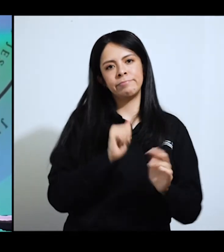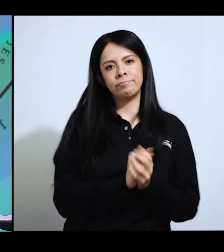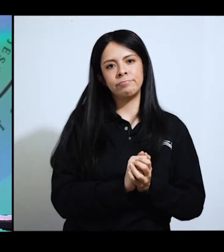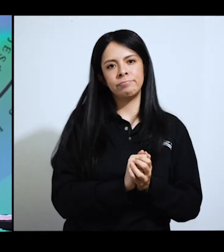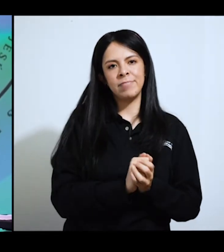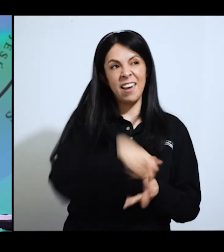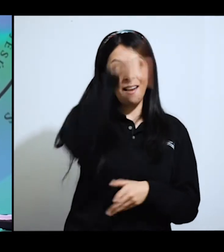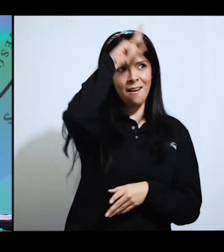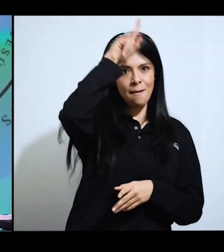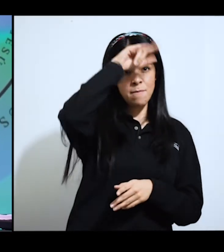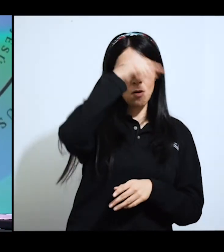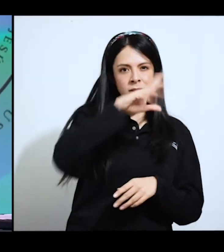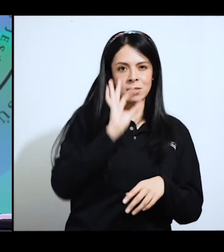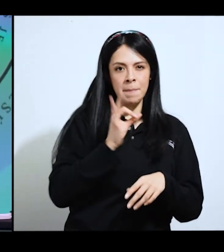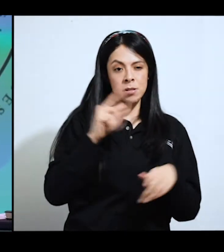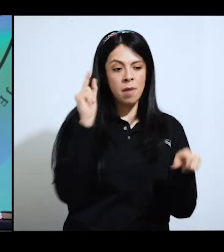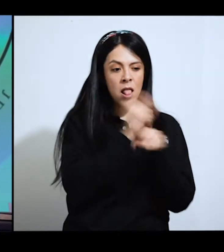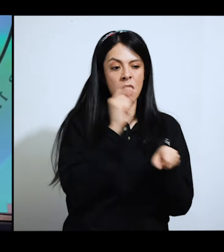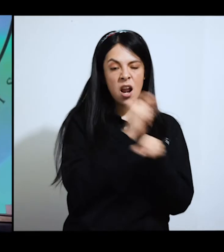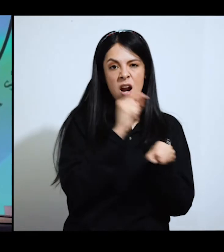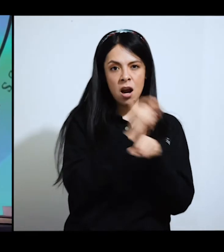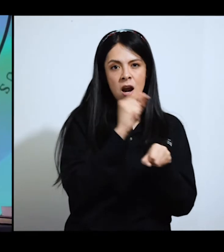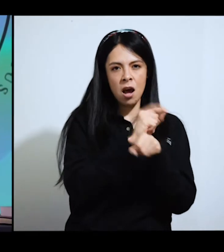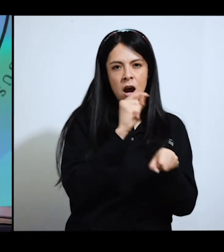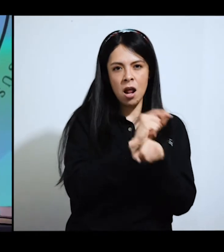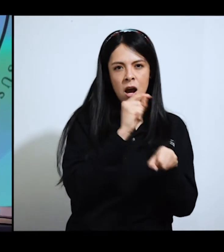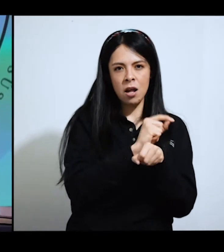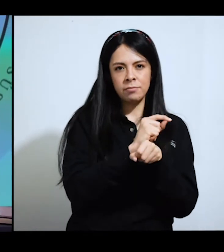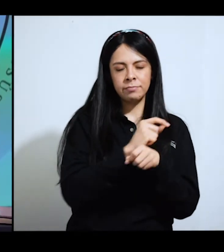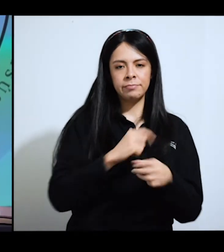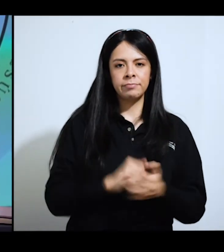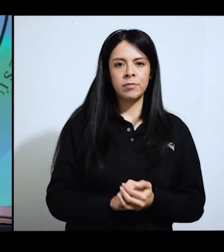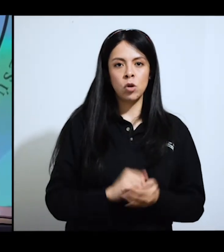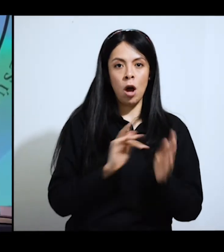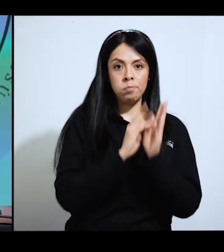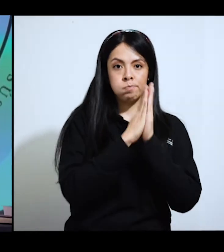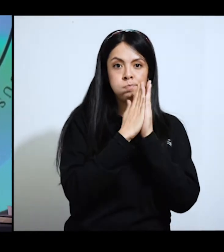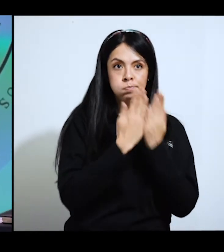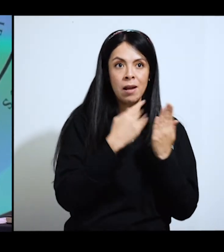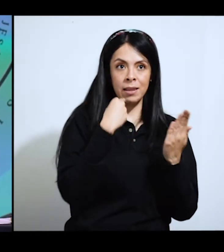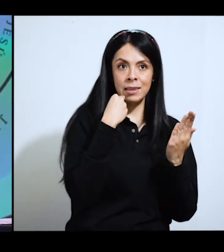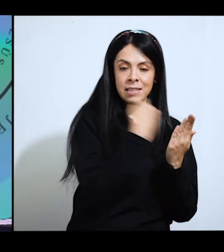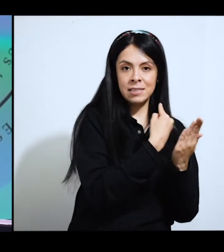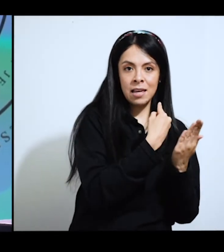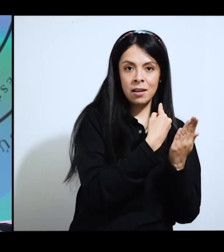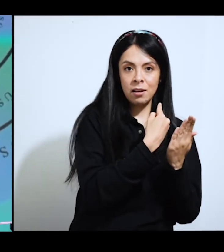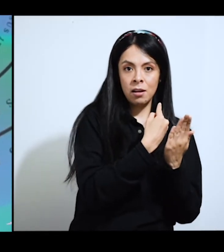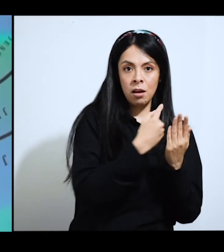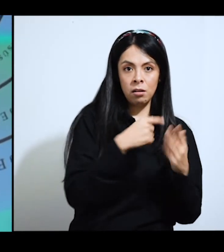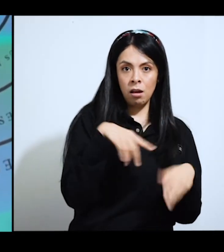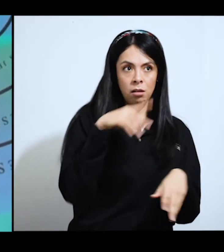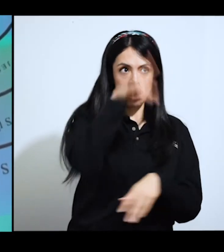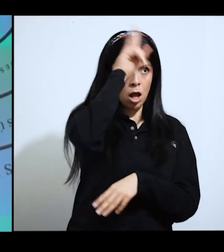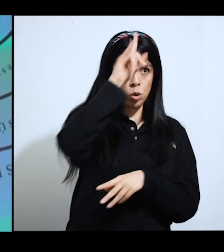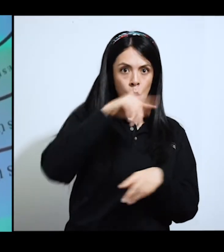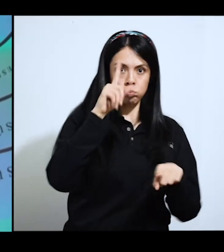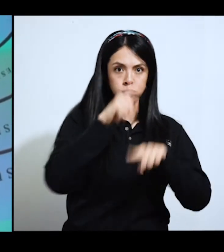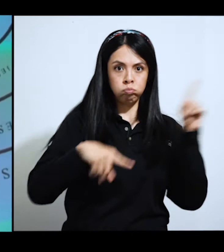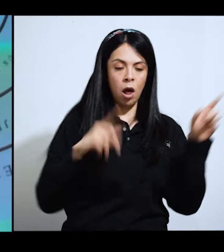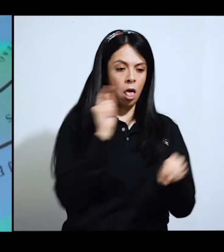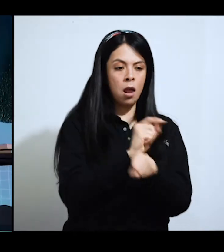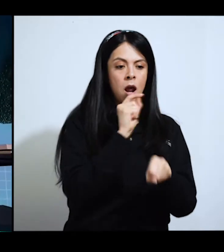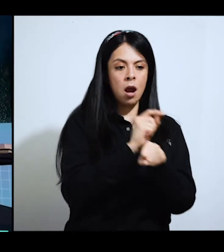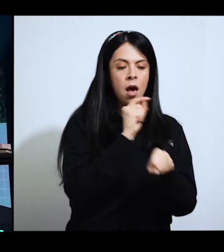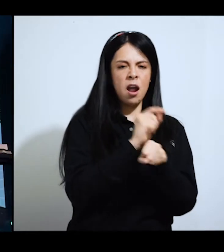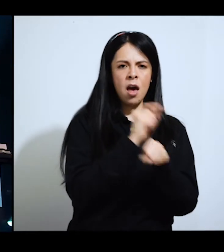la condenación. Y la Biblia dice: ninguna condenación hay para los que están en Cristo Jesús.